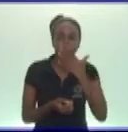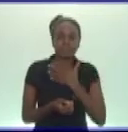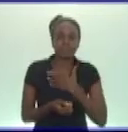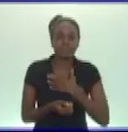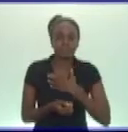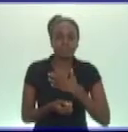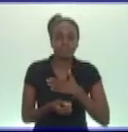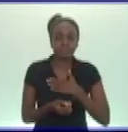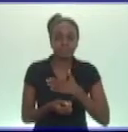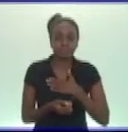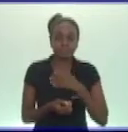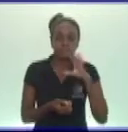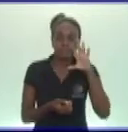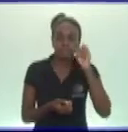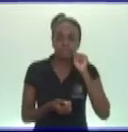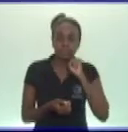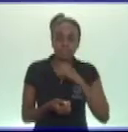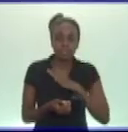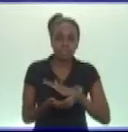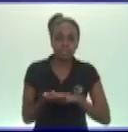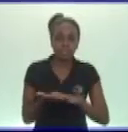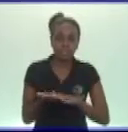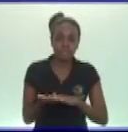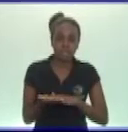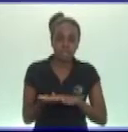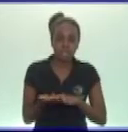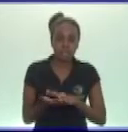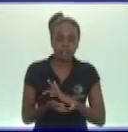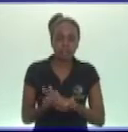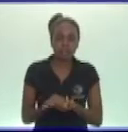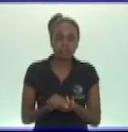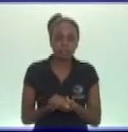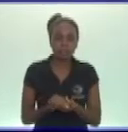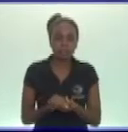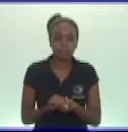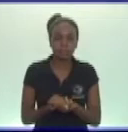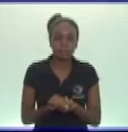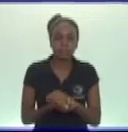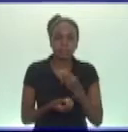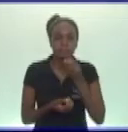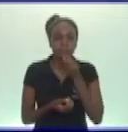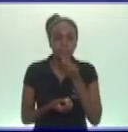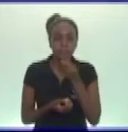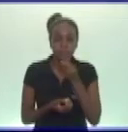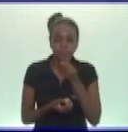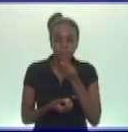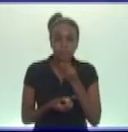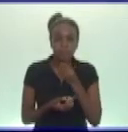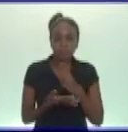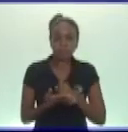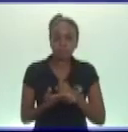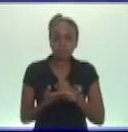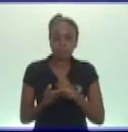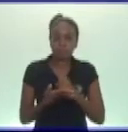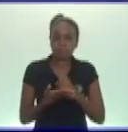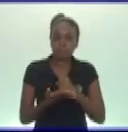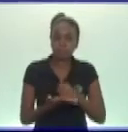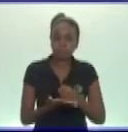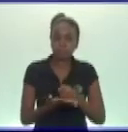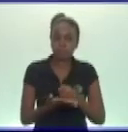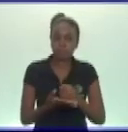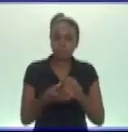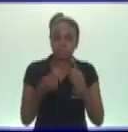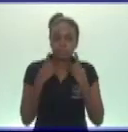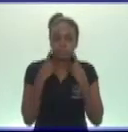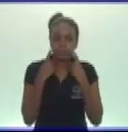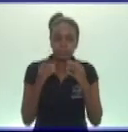comprender su destino y por eso se ha despersonalizado. Pudo en un momento de su vida aportar, contribuir a la vida